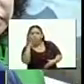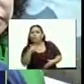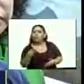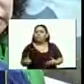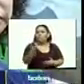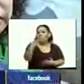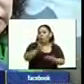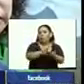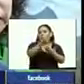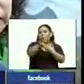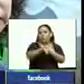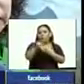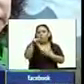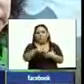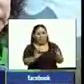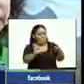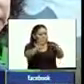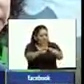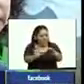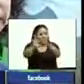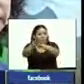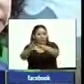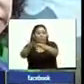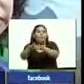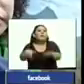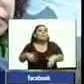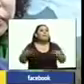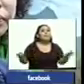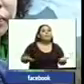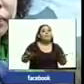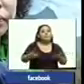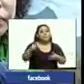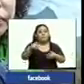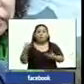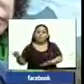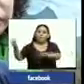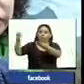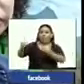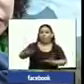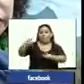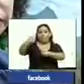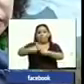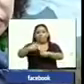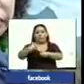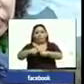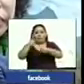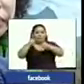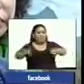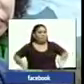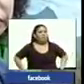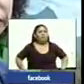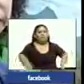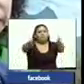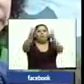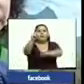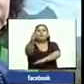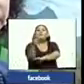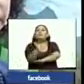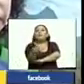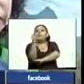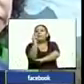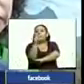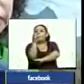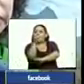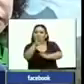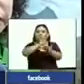conectar con todas las obras complementarias y todo lo que se va a hacer por parte de la cooperación de China. El Bypass de la Libertad es otro que va a complementar este